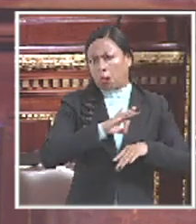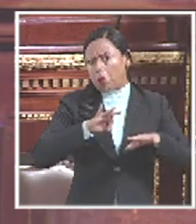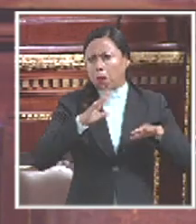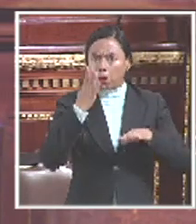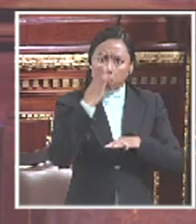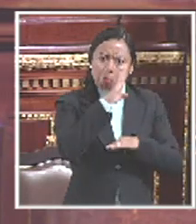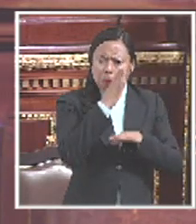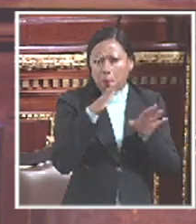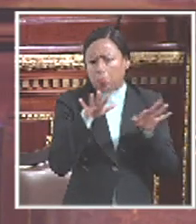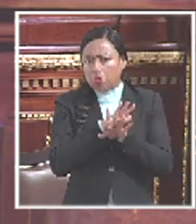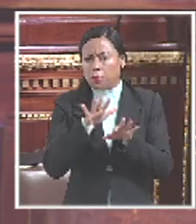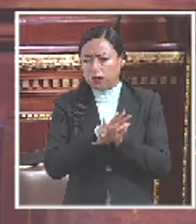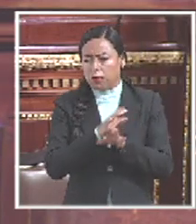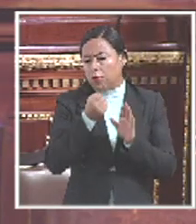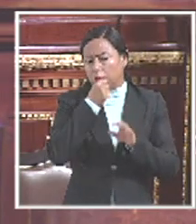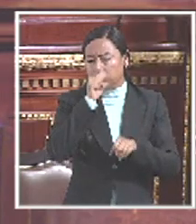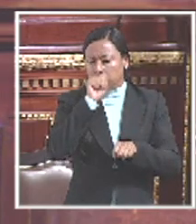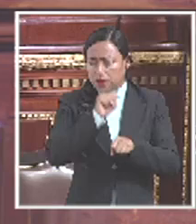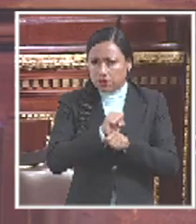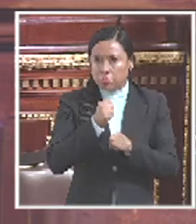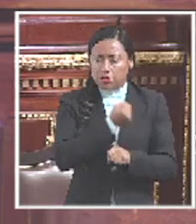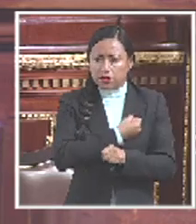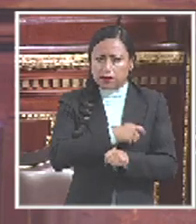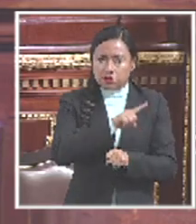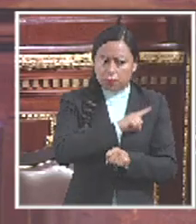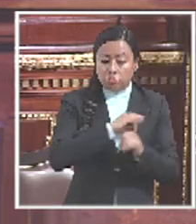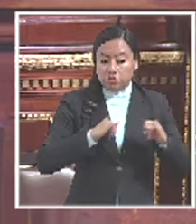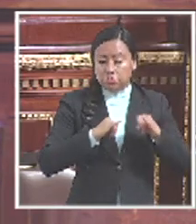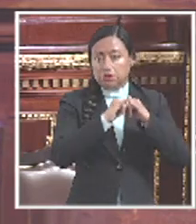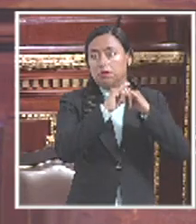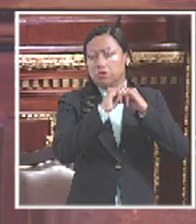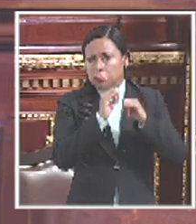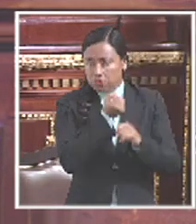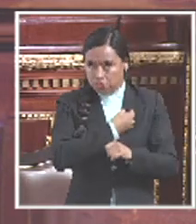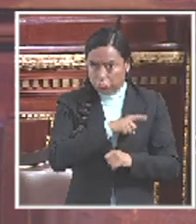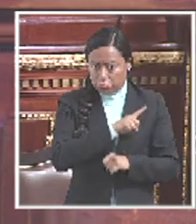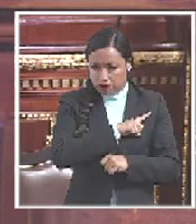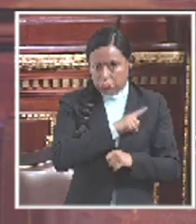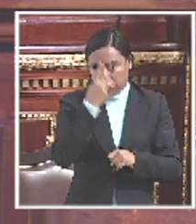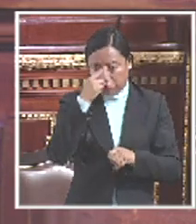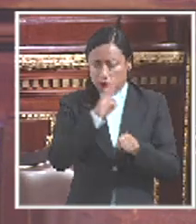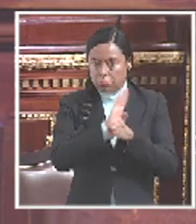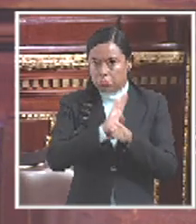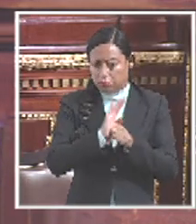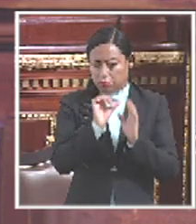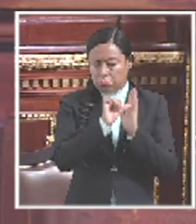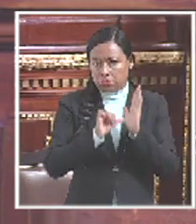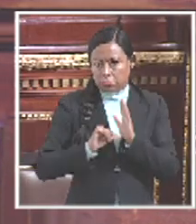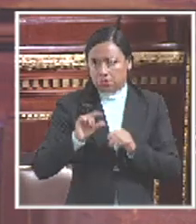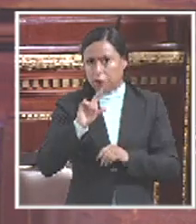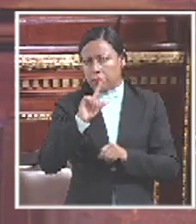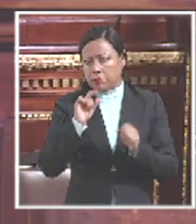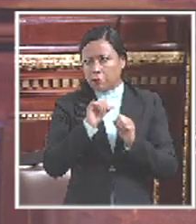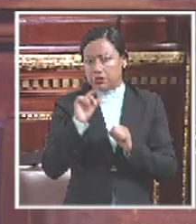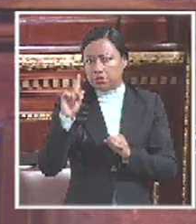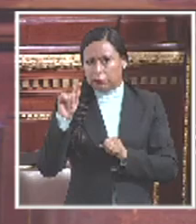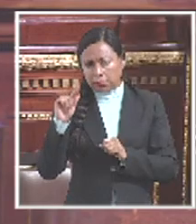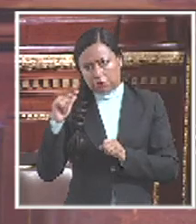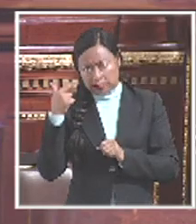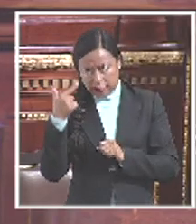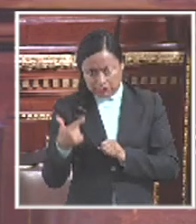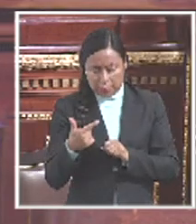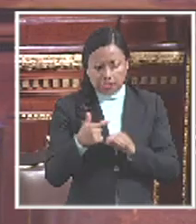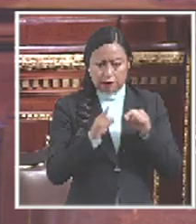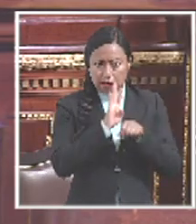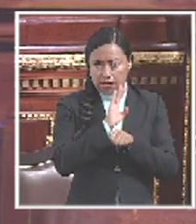Secretaría de Salud y el Instituto de Salud para el Bienestar, hasta, como lo refiere el artículo 77 bis 16, acordar